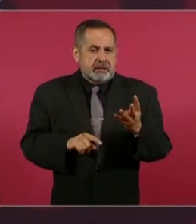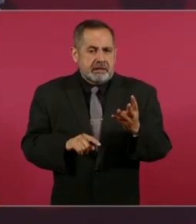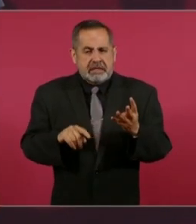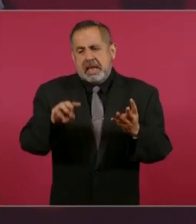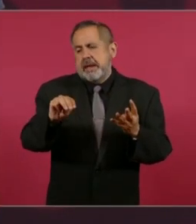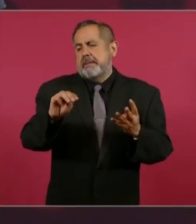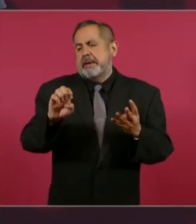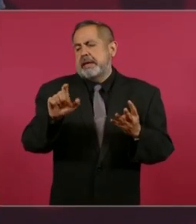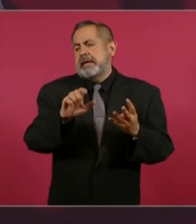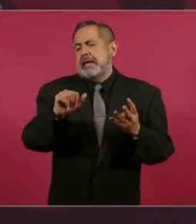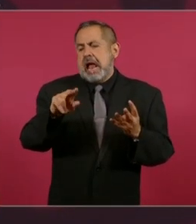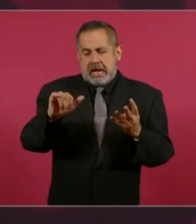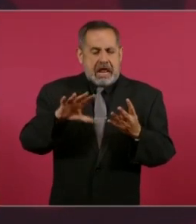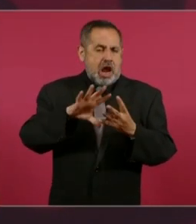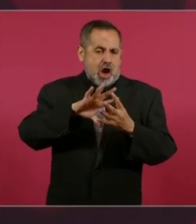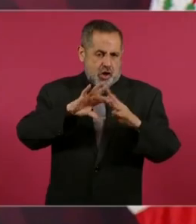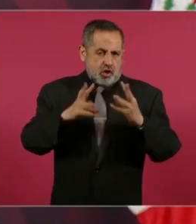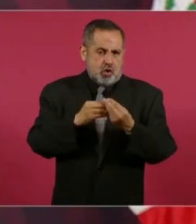Mexicana,